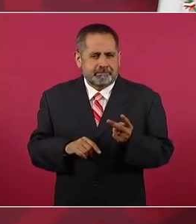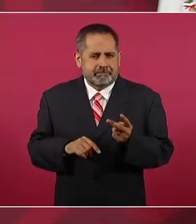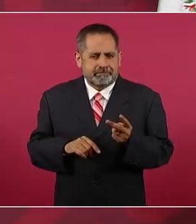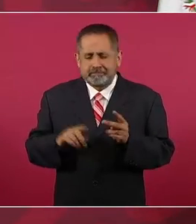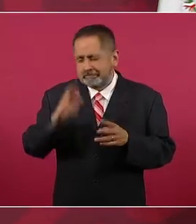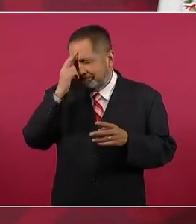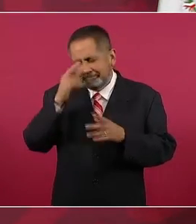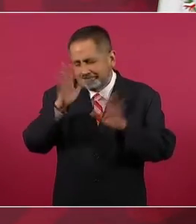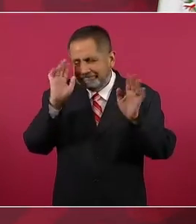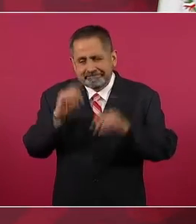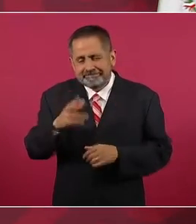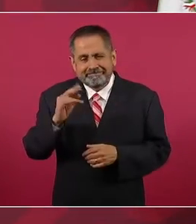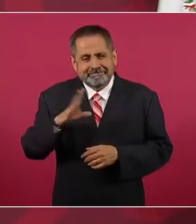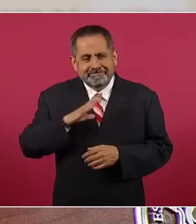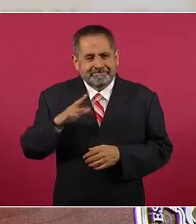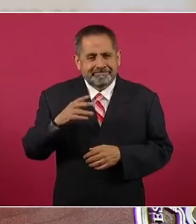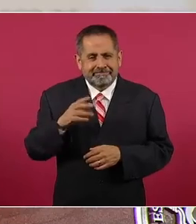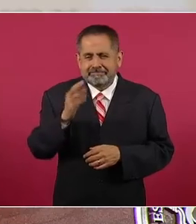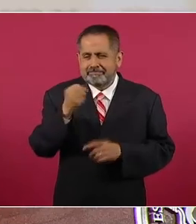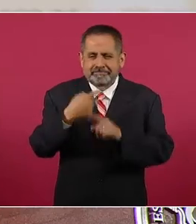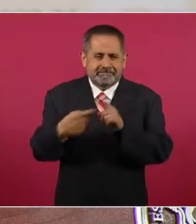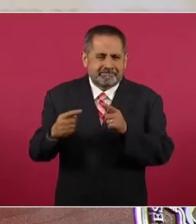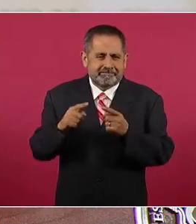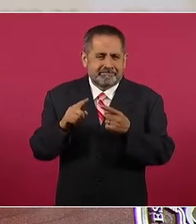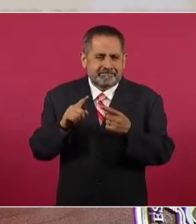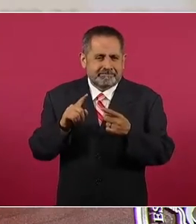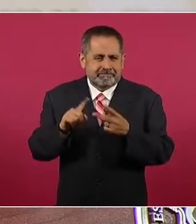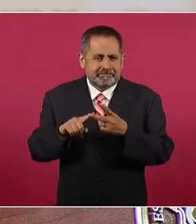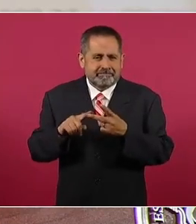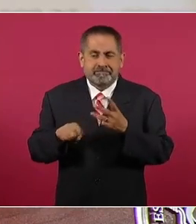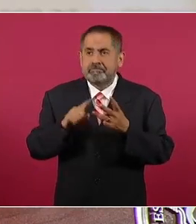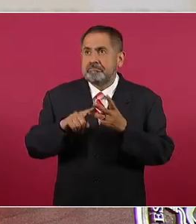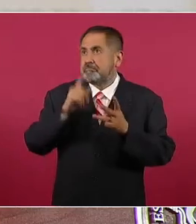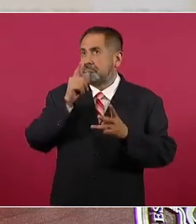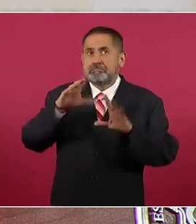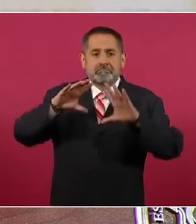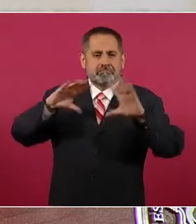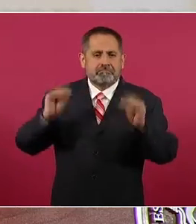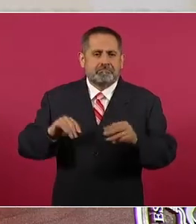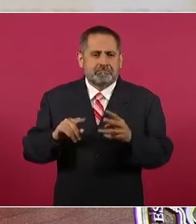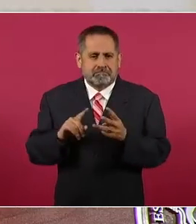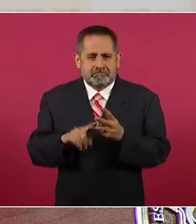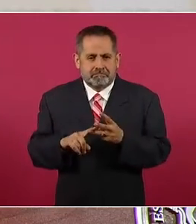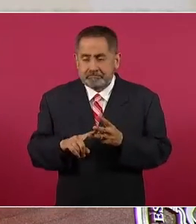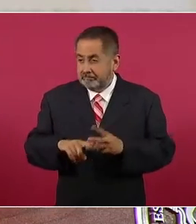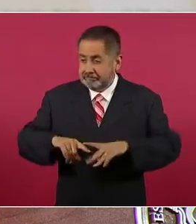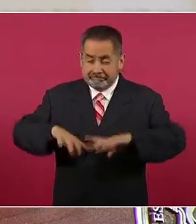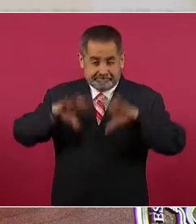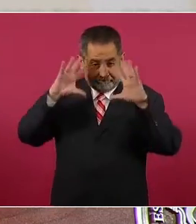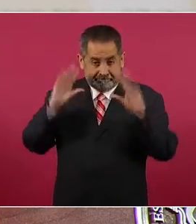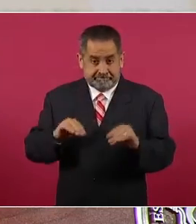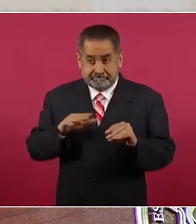no sé, 9:30 la segunda señal se apagaba, ya la tercera era porque